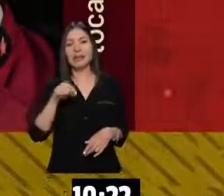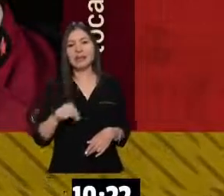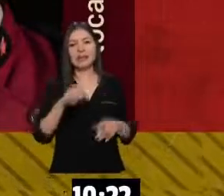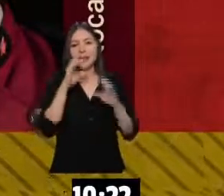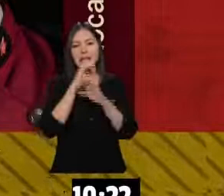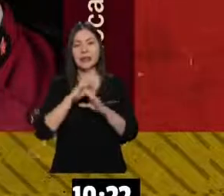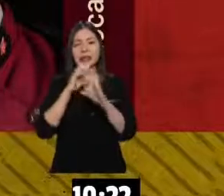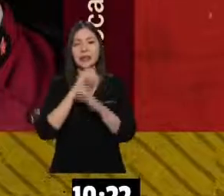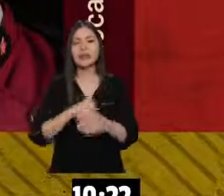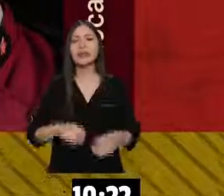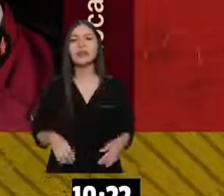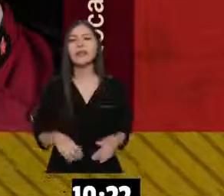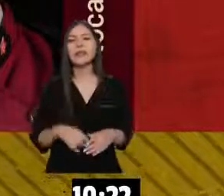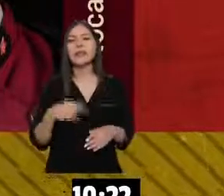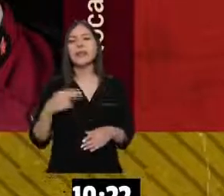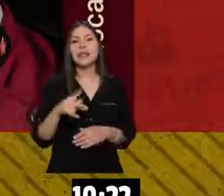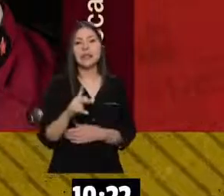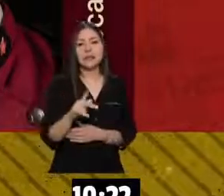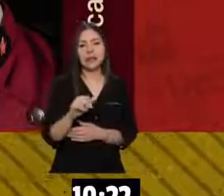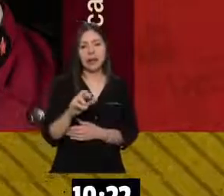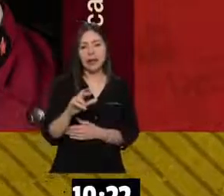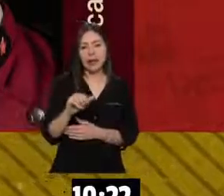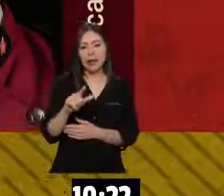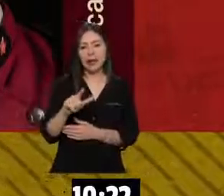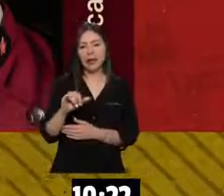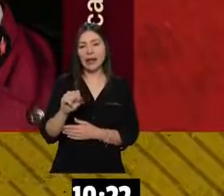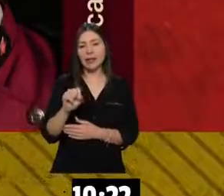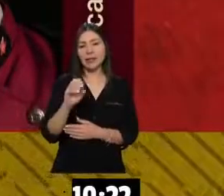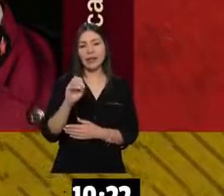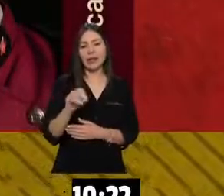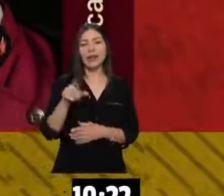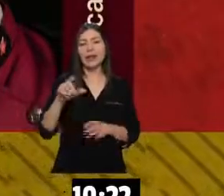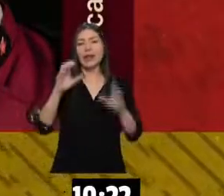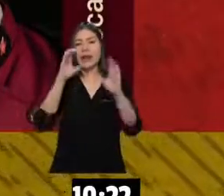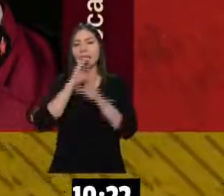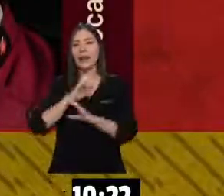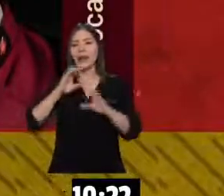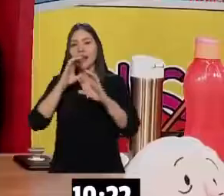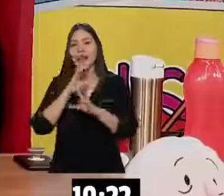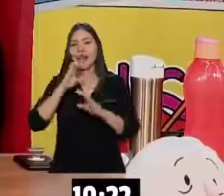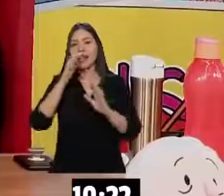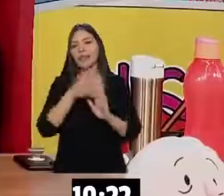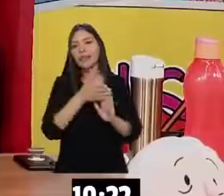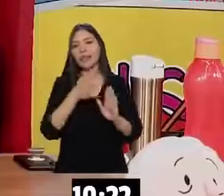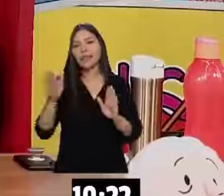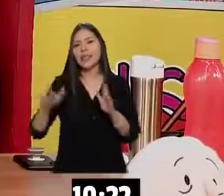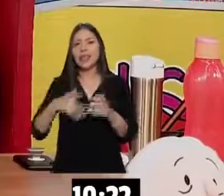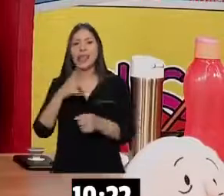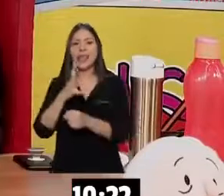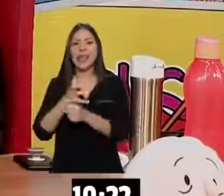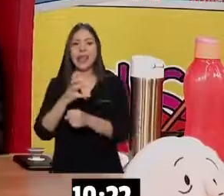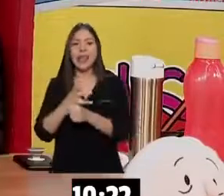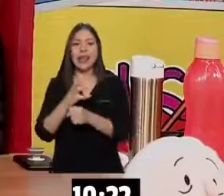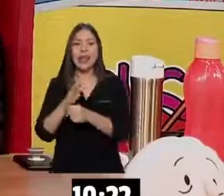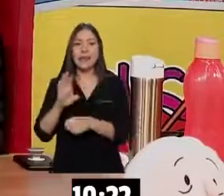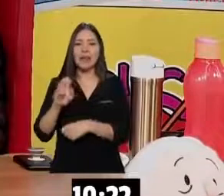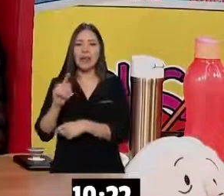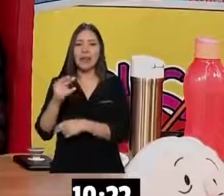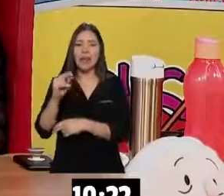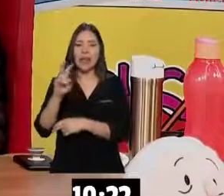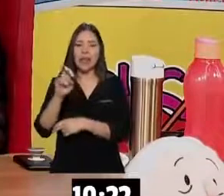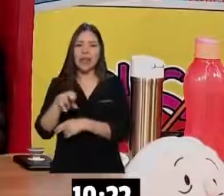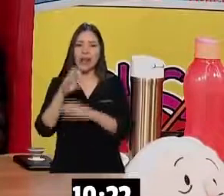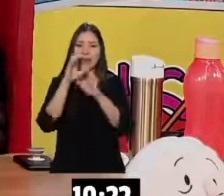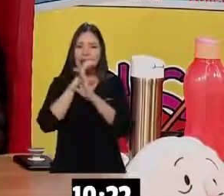Ah. ¿Qué? Paralizó. Esa es la quinta, señora. Ah, no, entonces, ¿cómo es? La quinta de Beethoven está en Cuernavaca, señora.